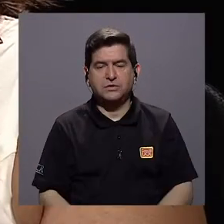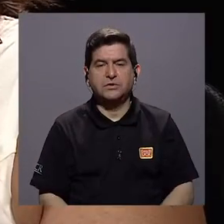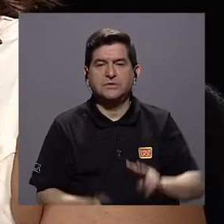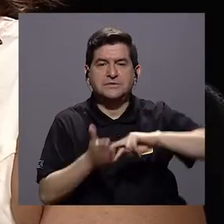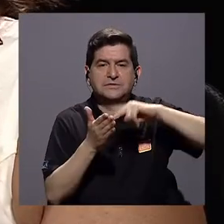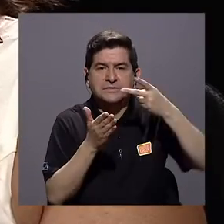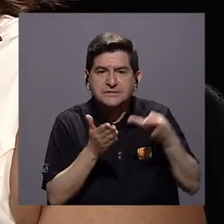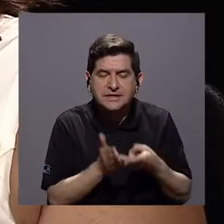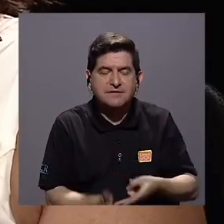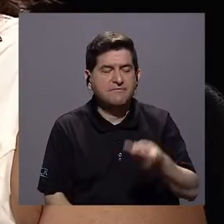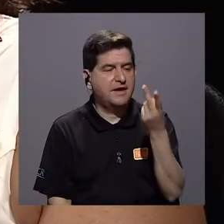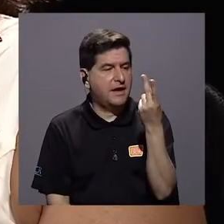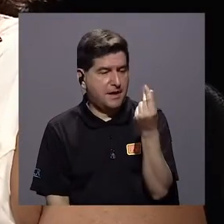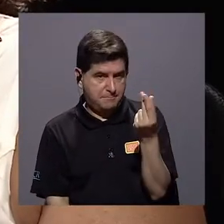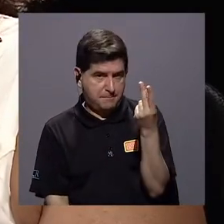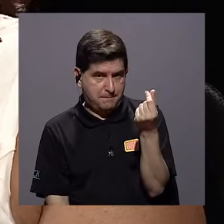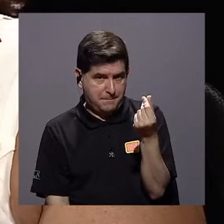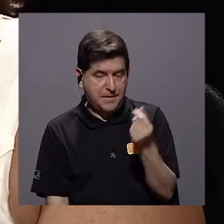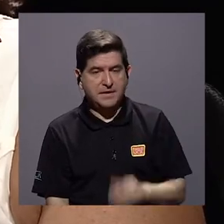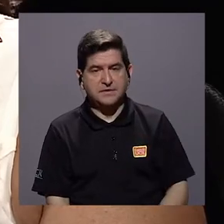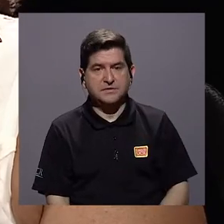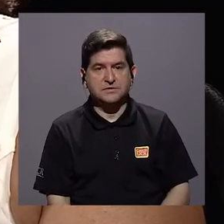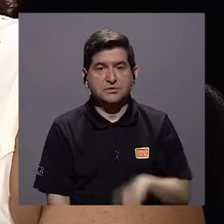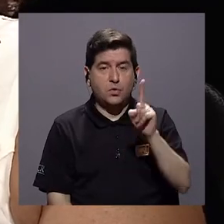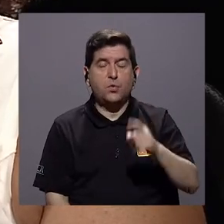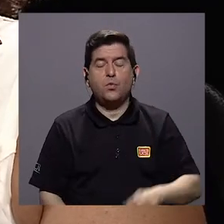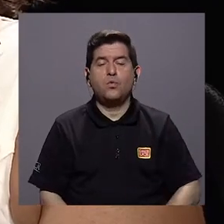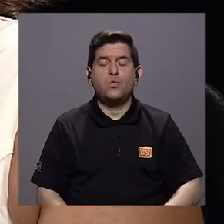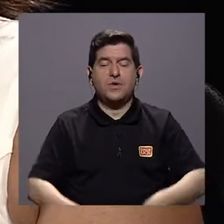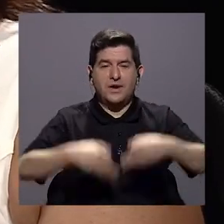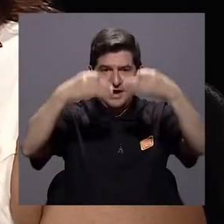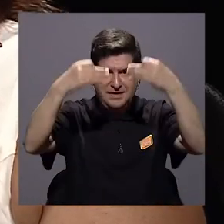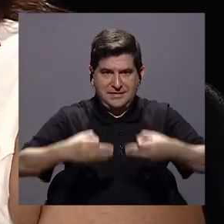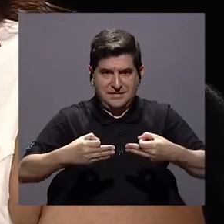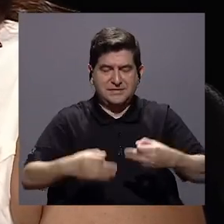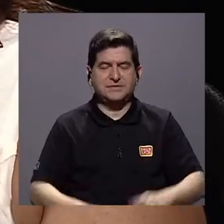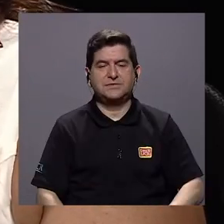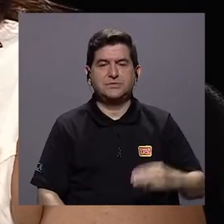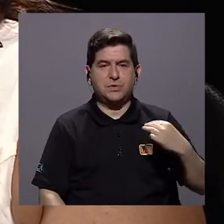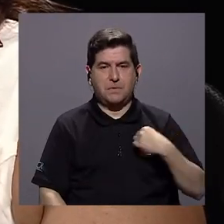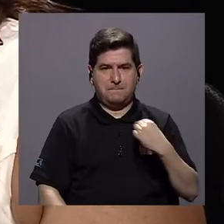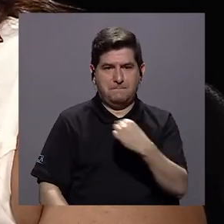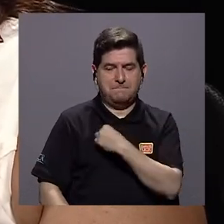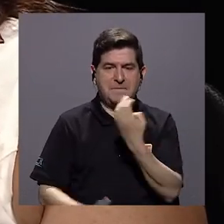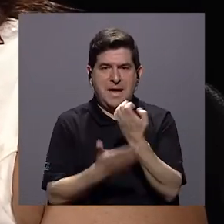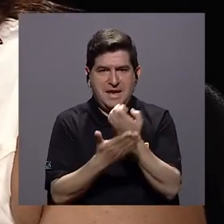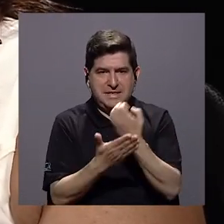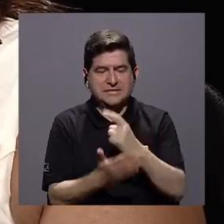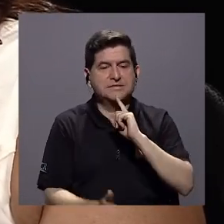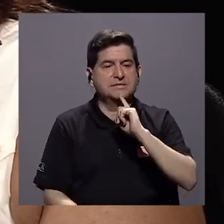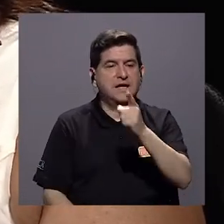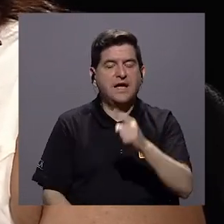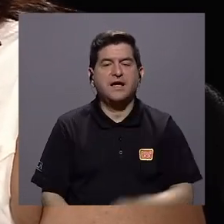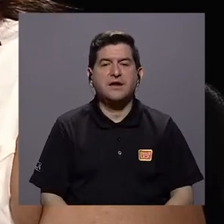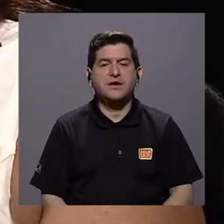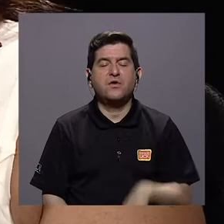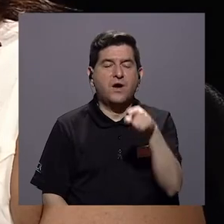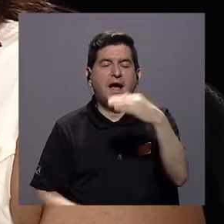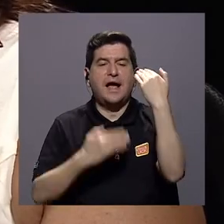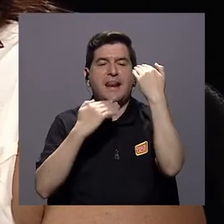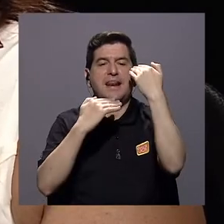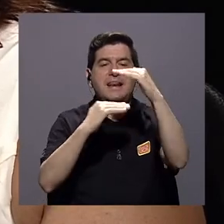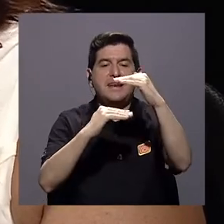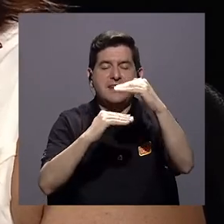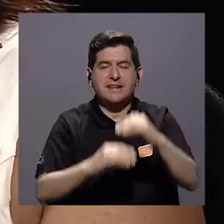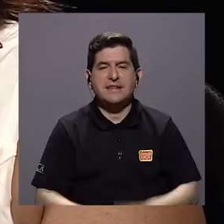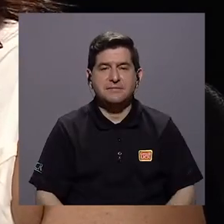un precio que a través de un decreto del Ministerio de Economía se dice cuáles son los márgenes y